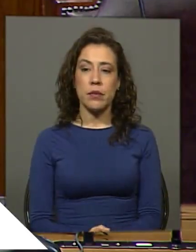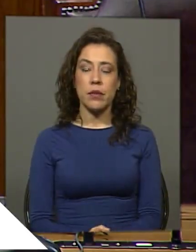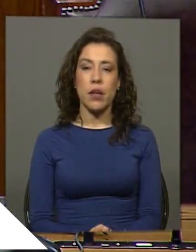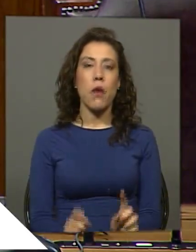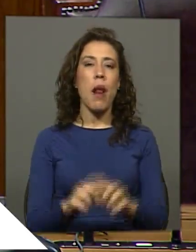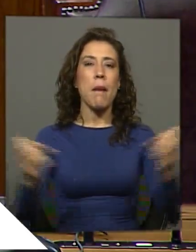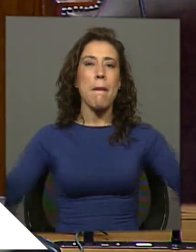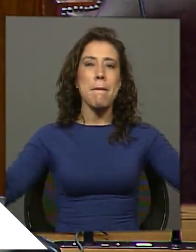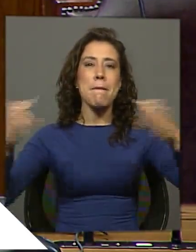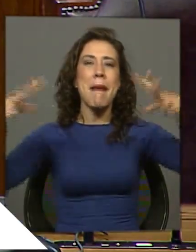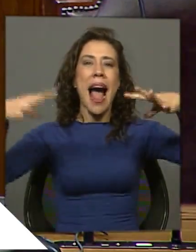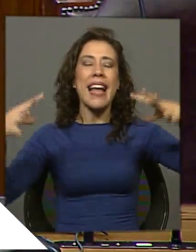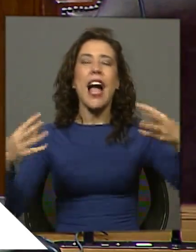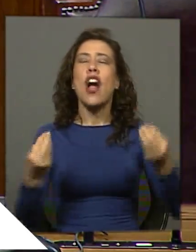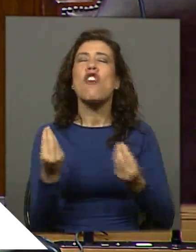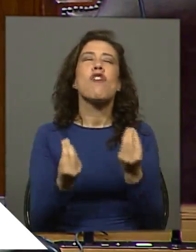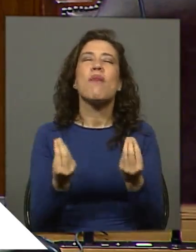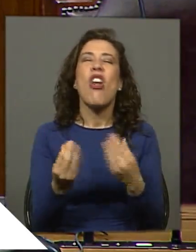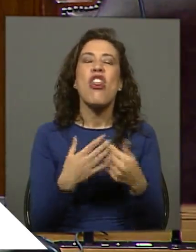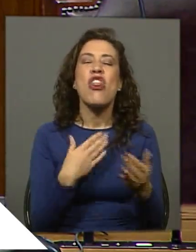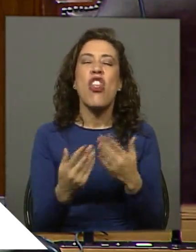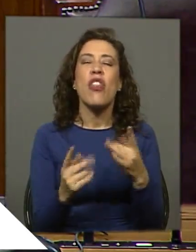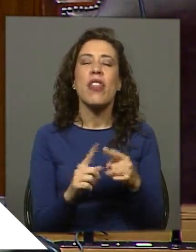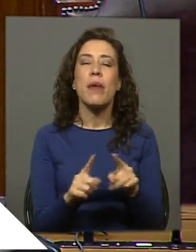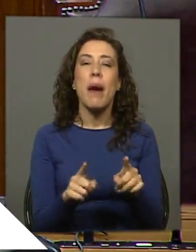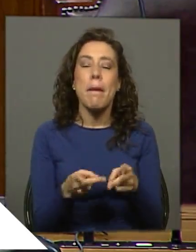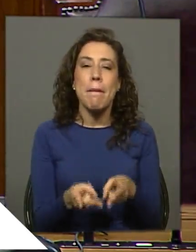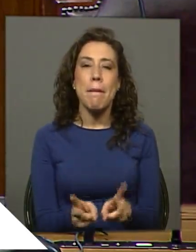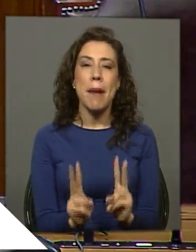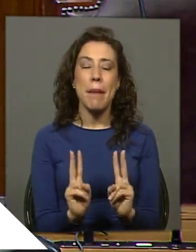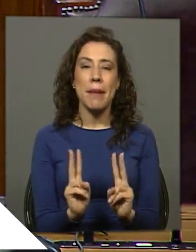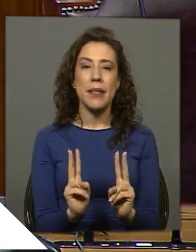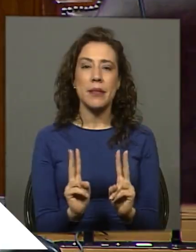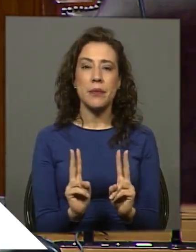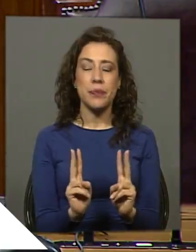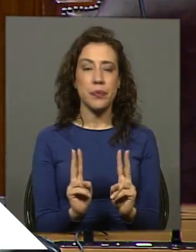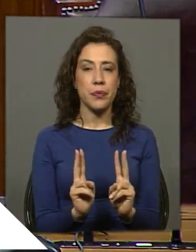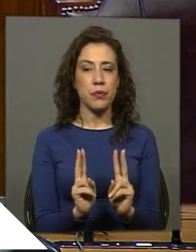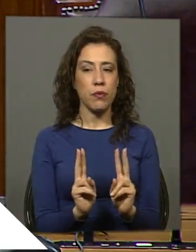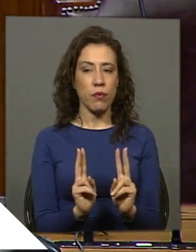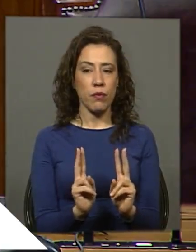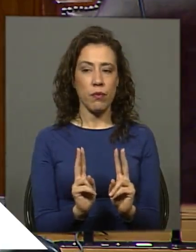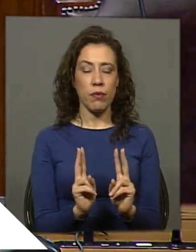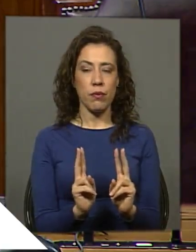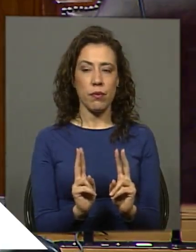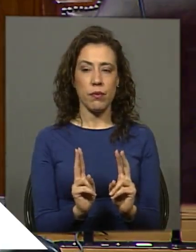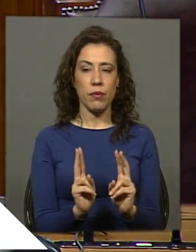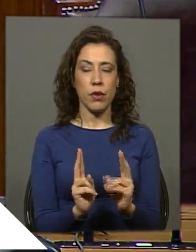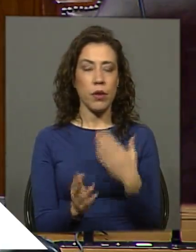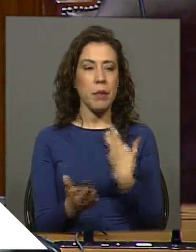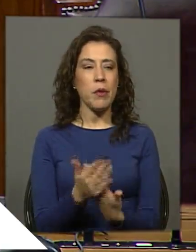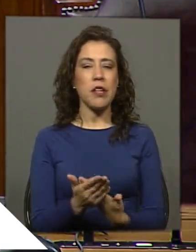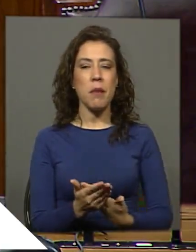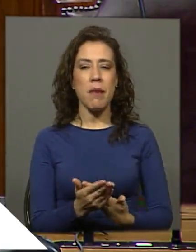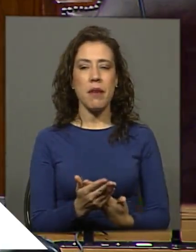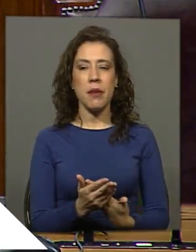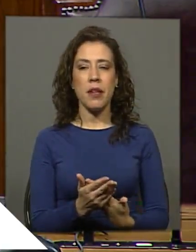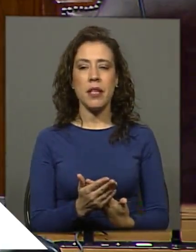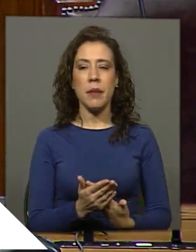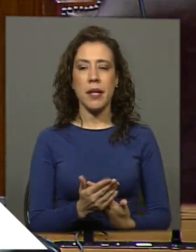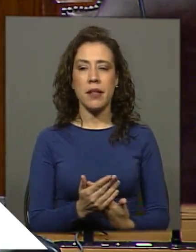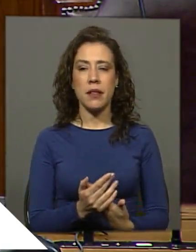magia de esto dónde está el punto que permite esto permite que cuando uno puede esperar